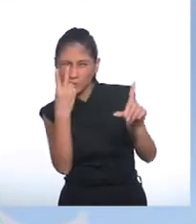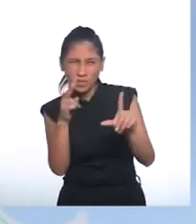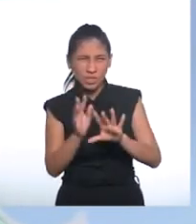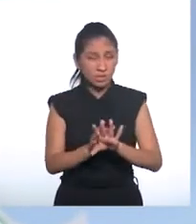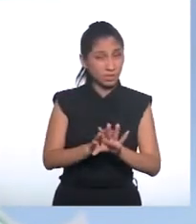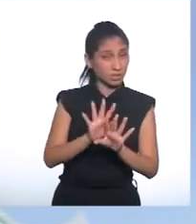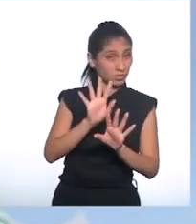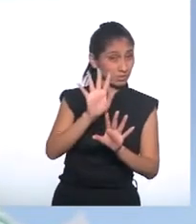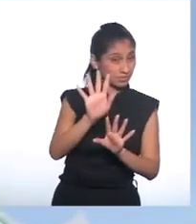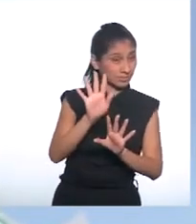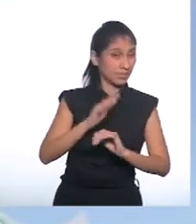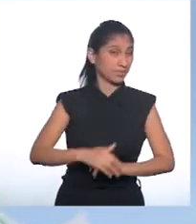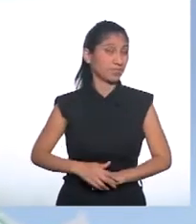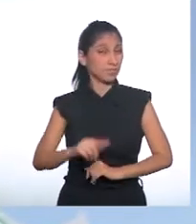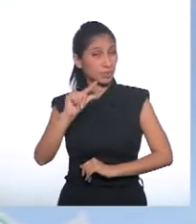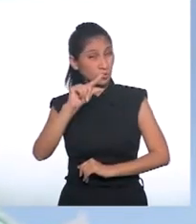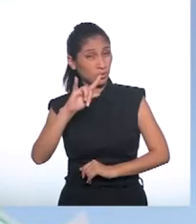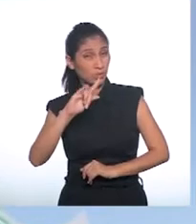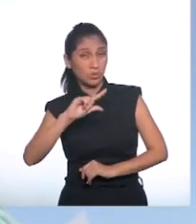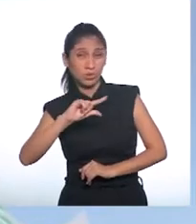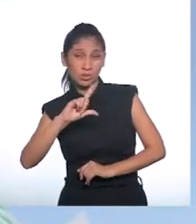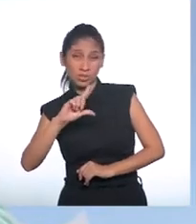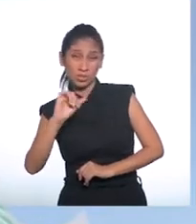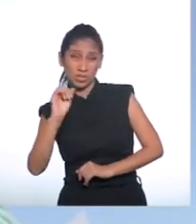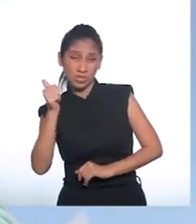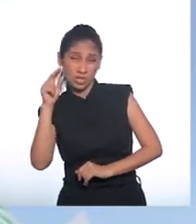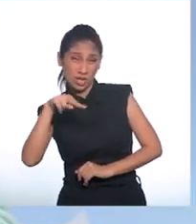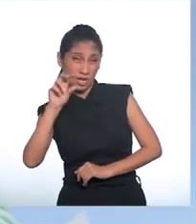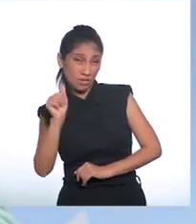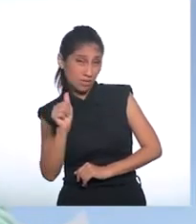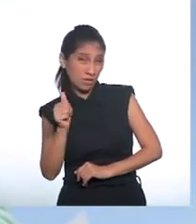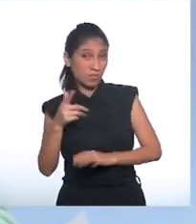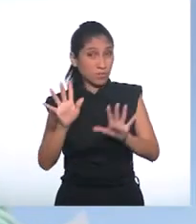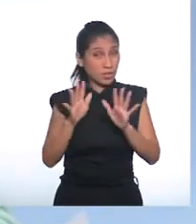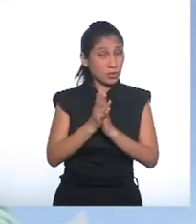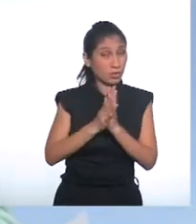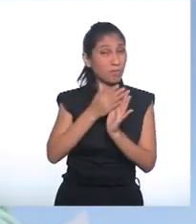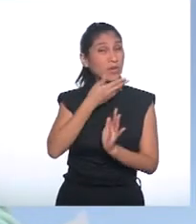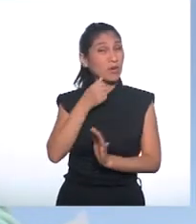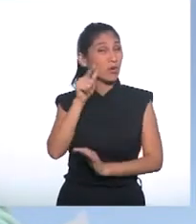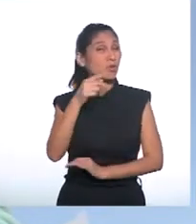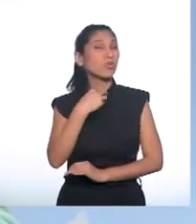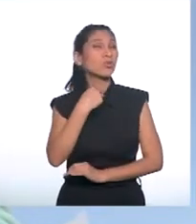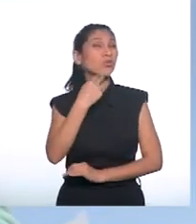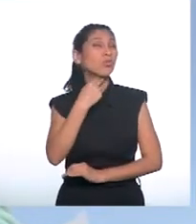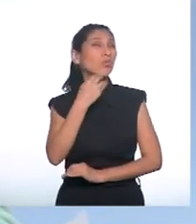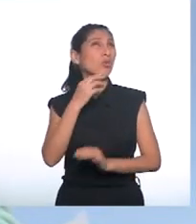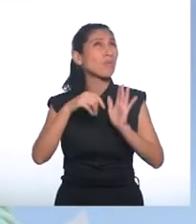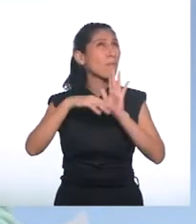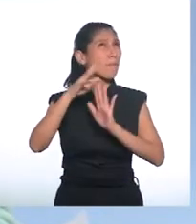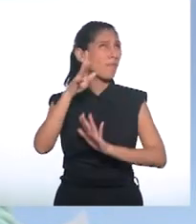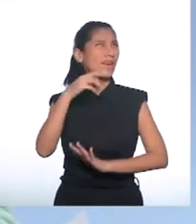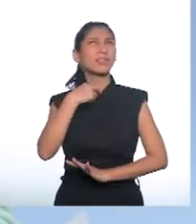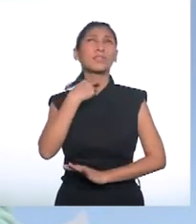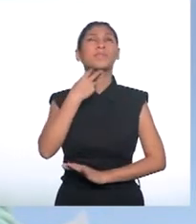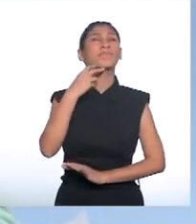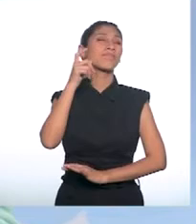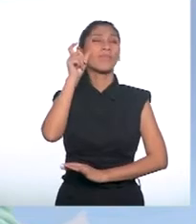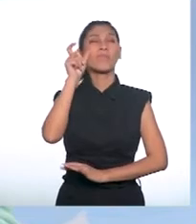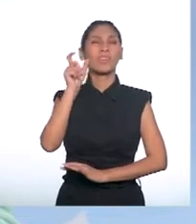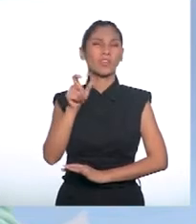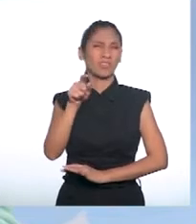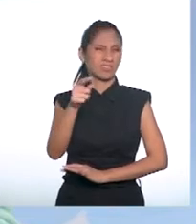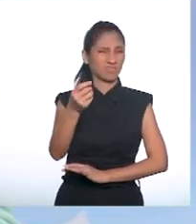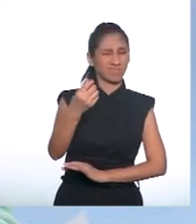No te incomodes, Googleana, pero quizá no estaría mal una voz más humana. Me incomodas